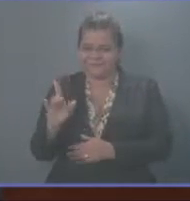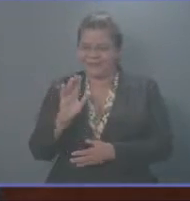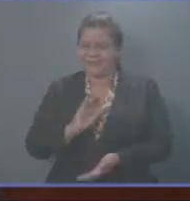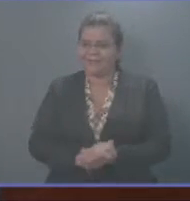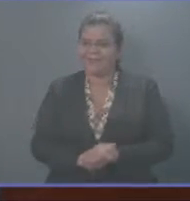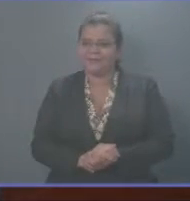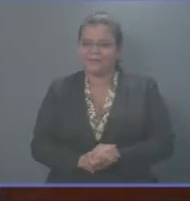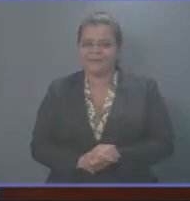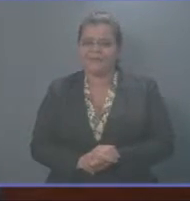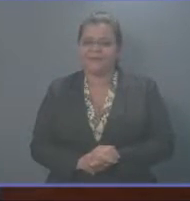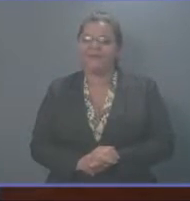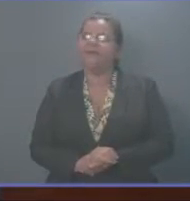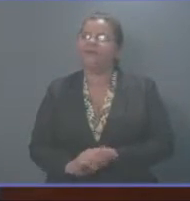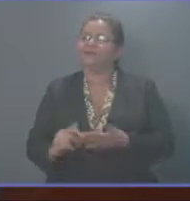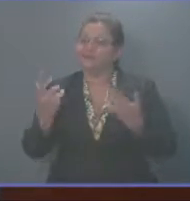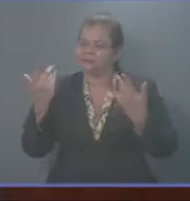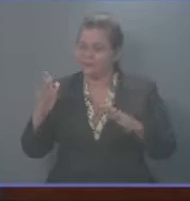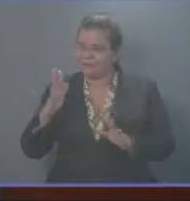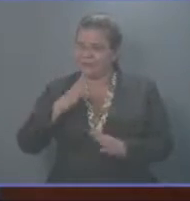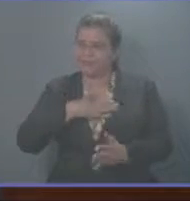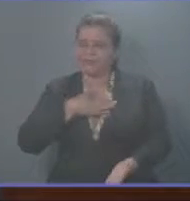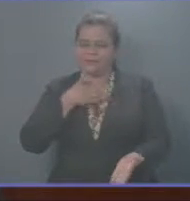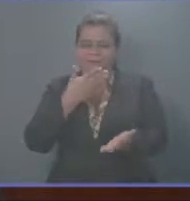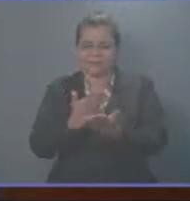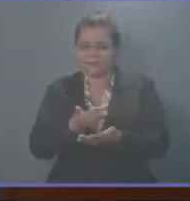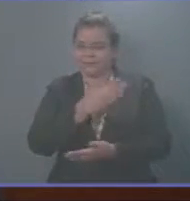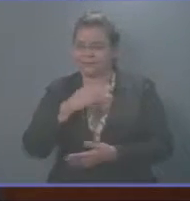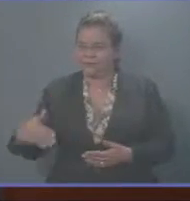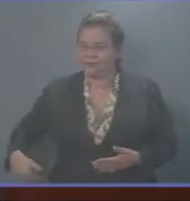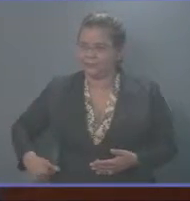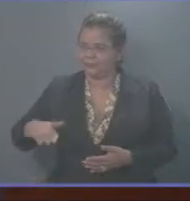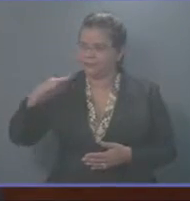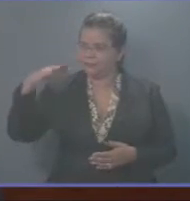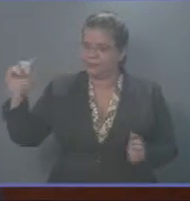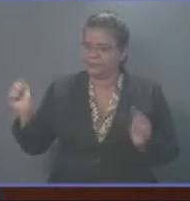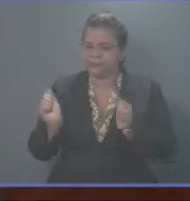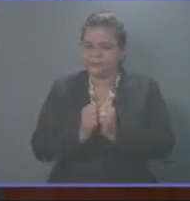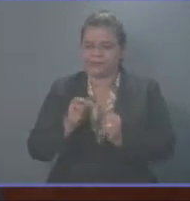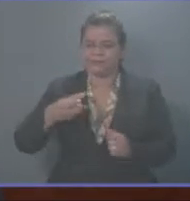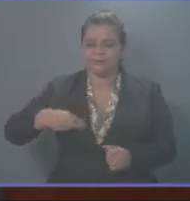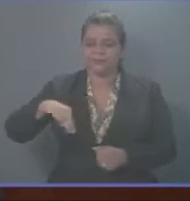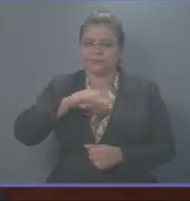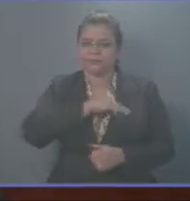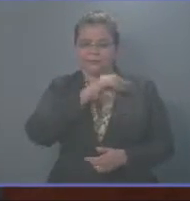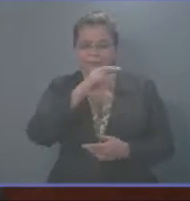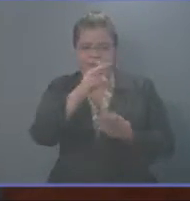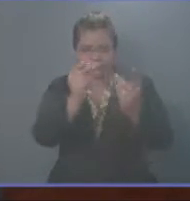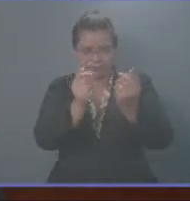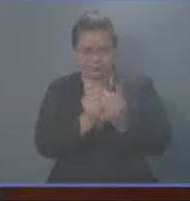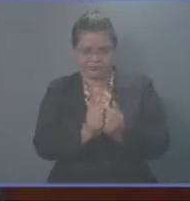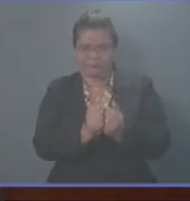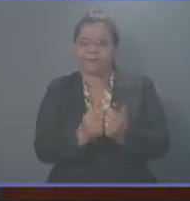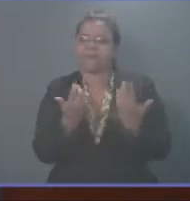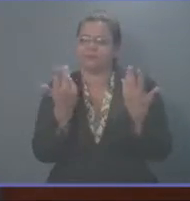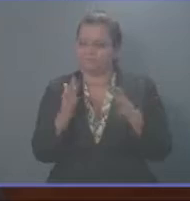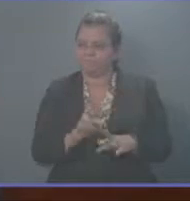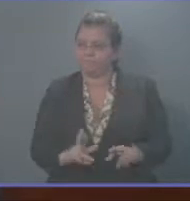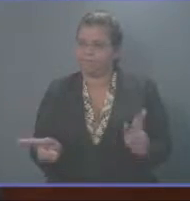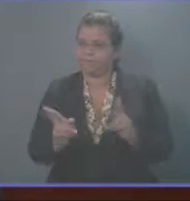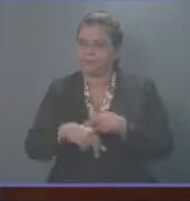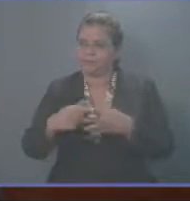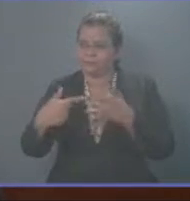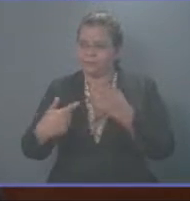1305-9-2019-1, que contiene iniciativa del Presidente de la República por medio del Ministro de Hacienda, en el sentido se reforme la Ley